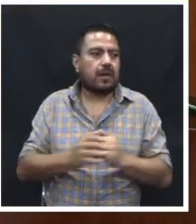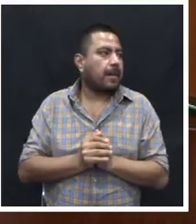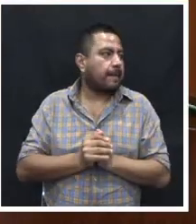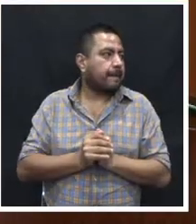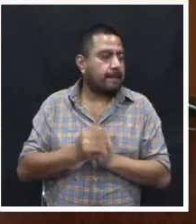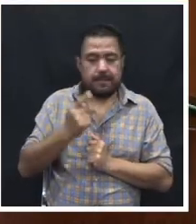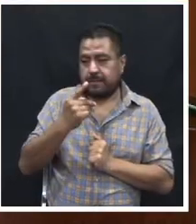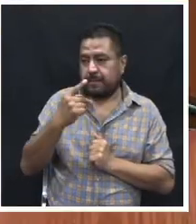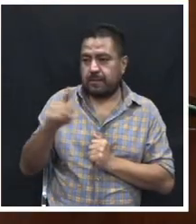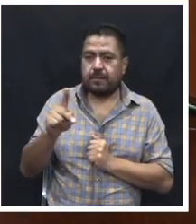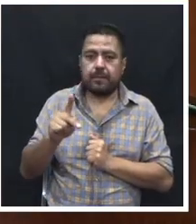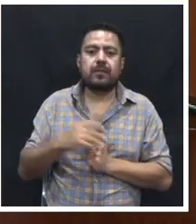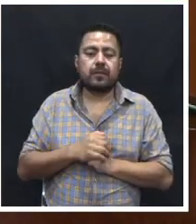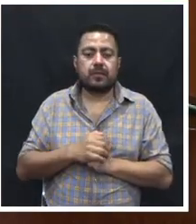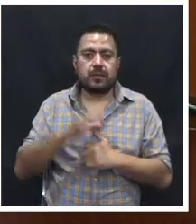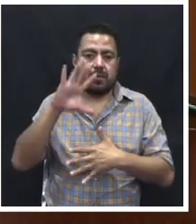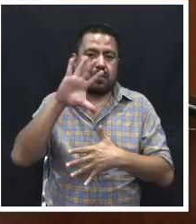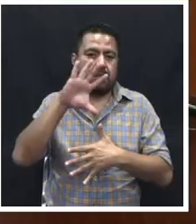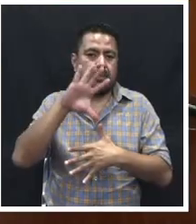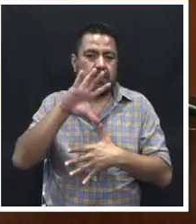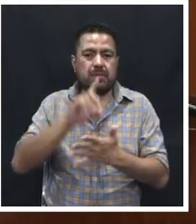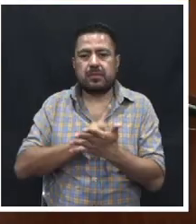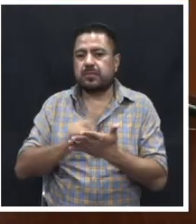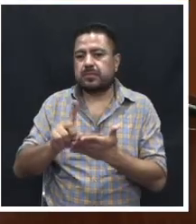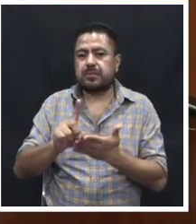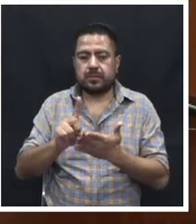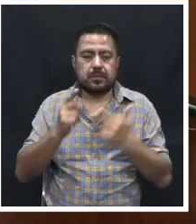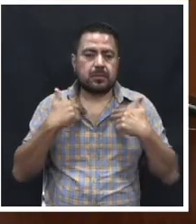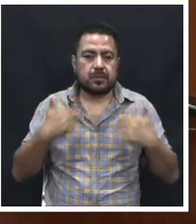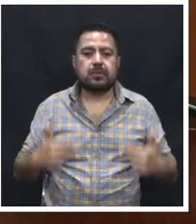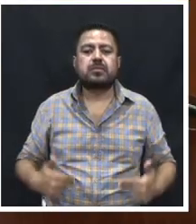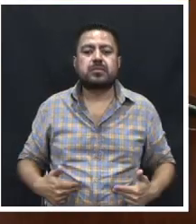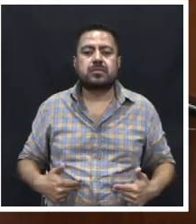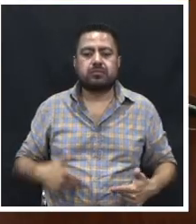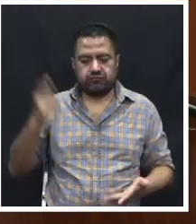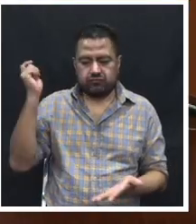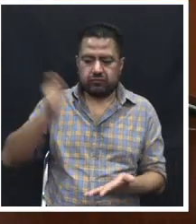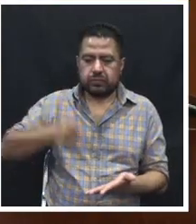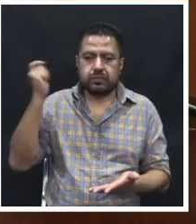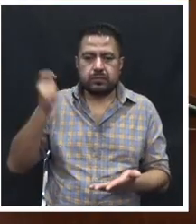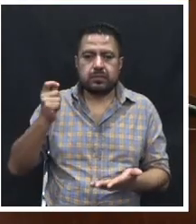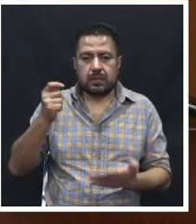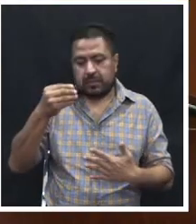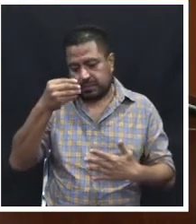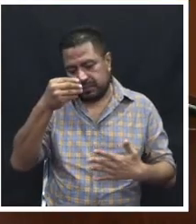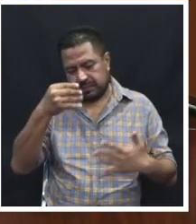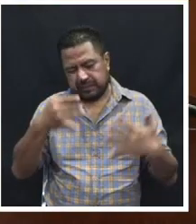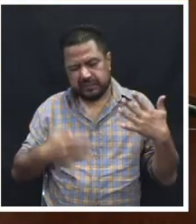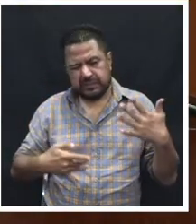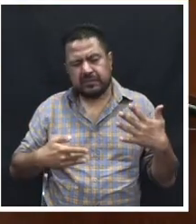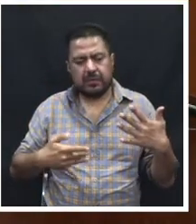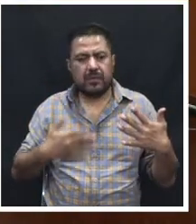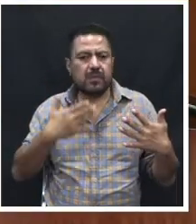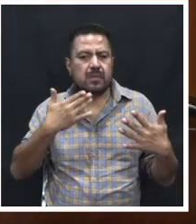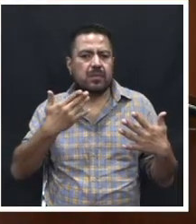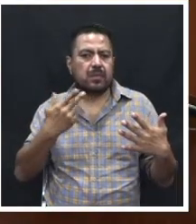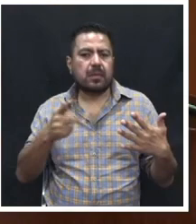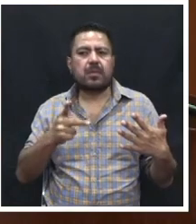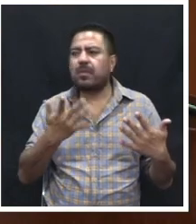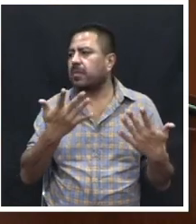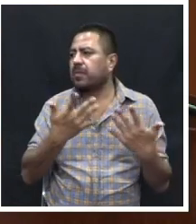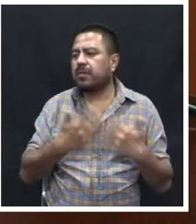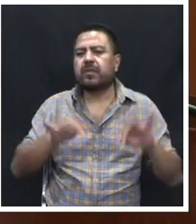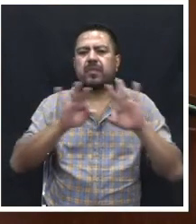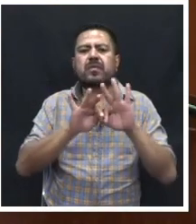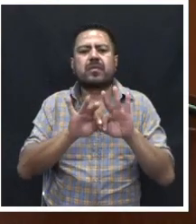parte, la Corte Interamericana de Derechos Humanos ha determinado en numerosas sentencias que la importancia de la